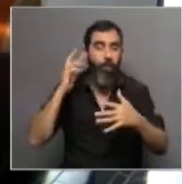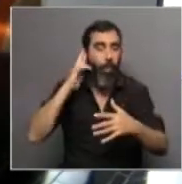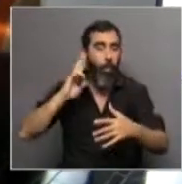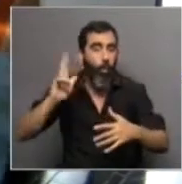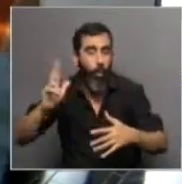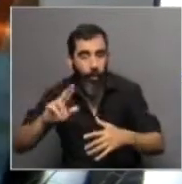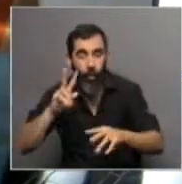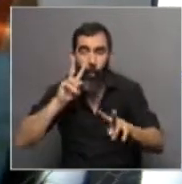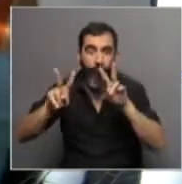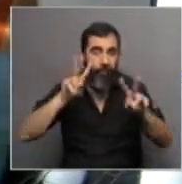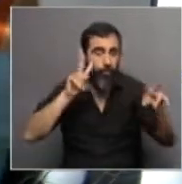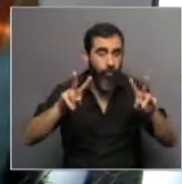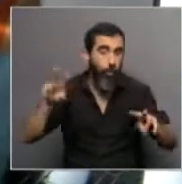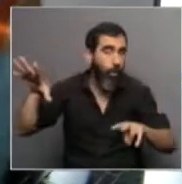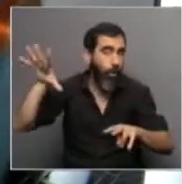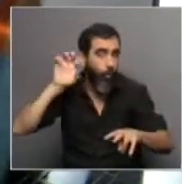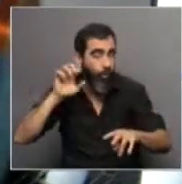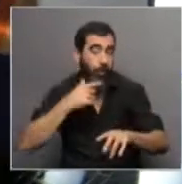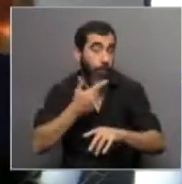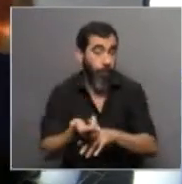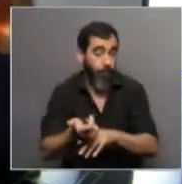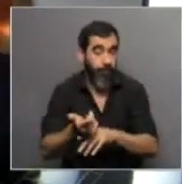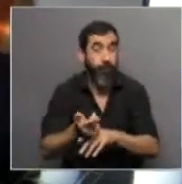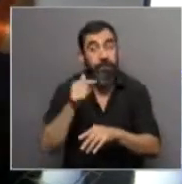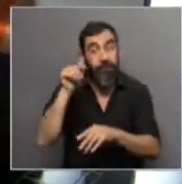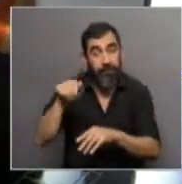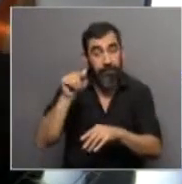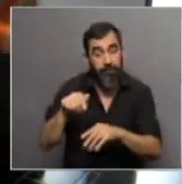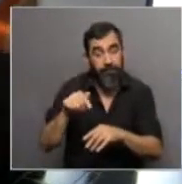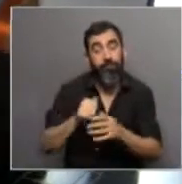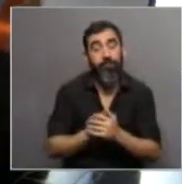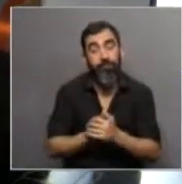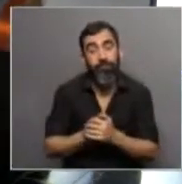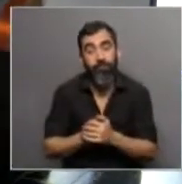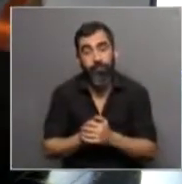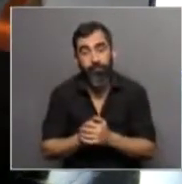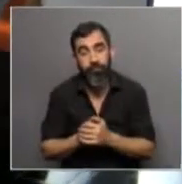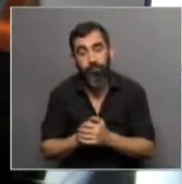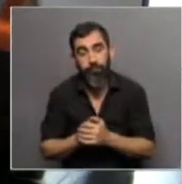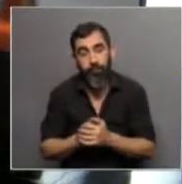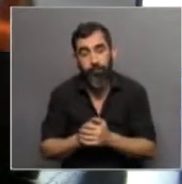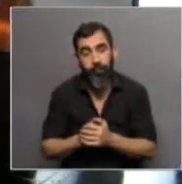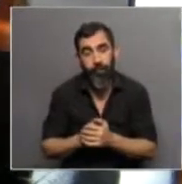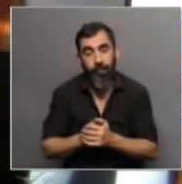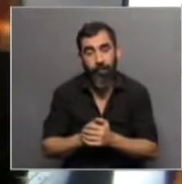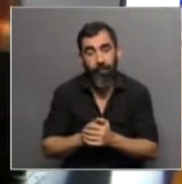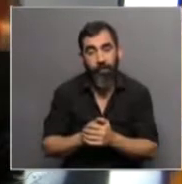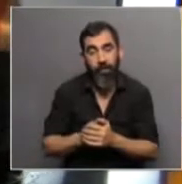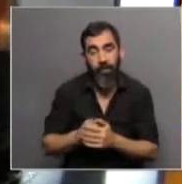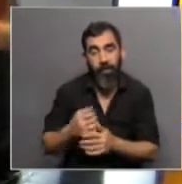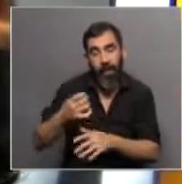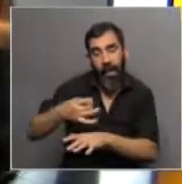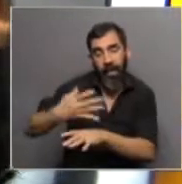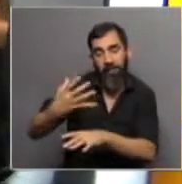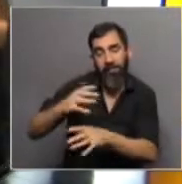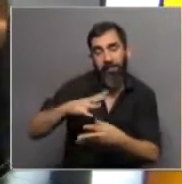sea, por la visión o por la audición. Eso es a lo que sería el tipo de